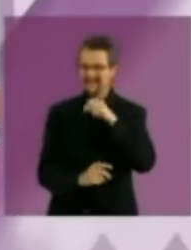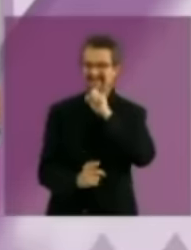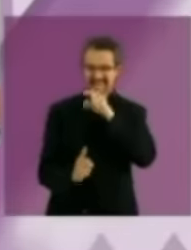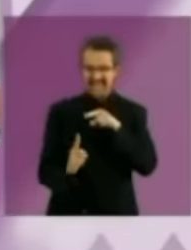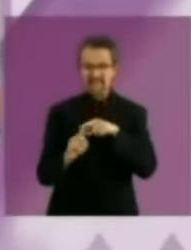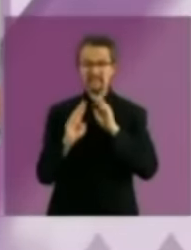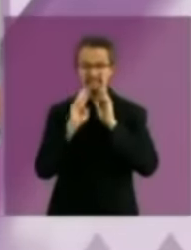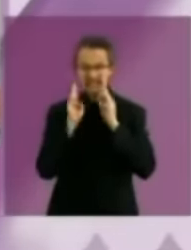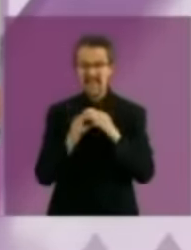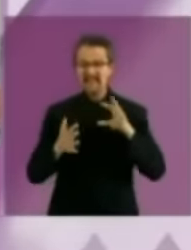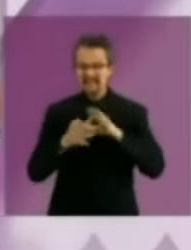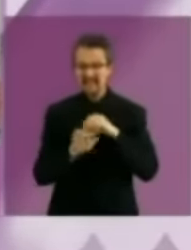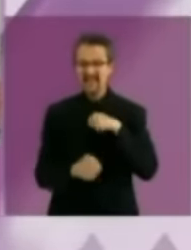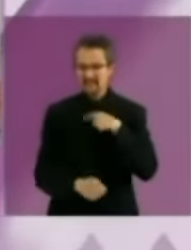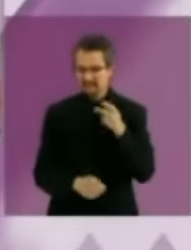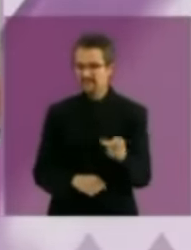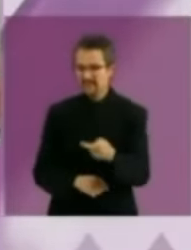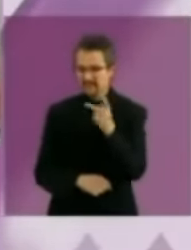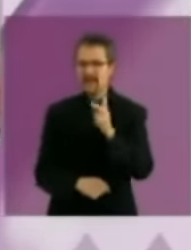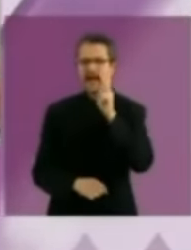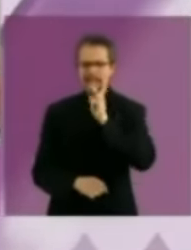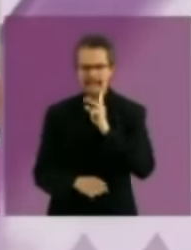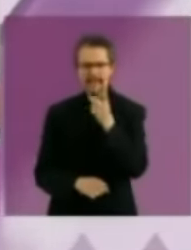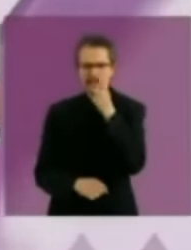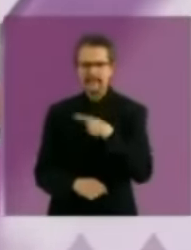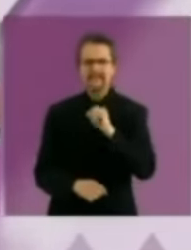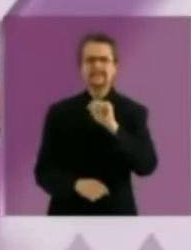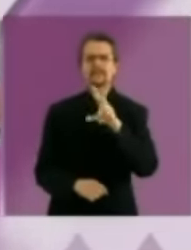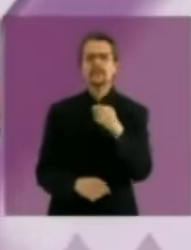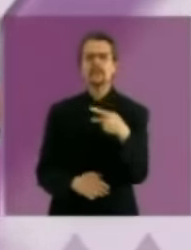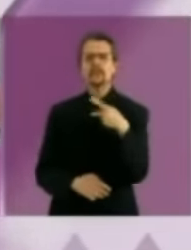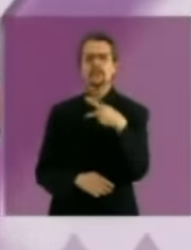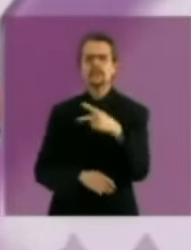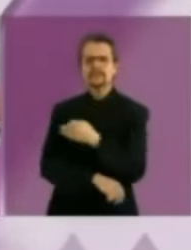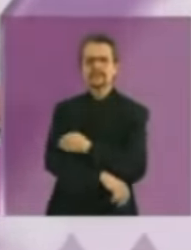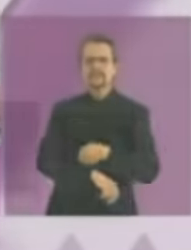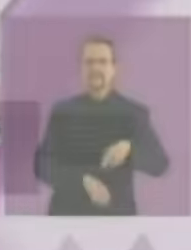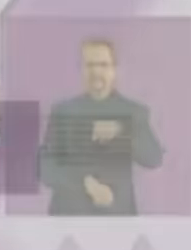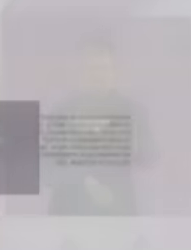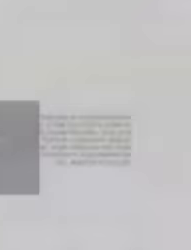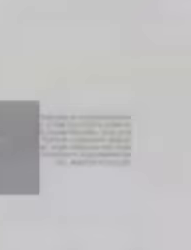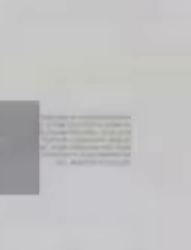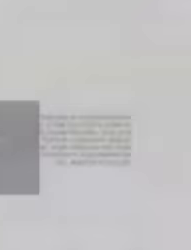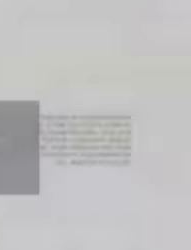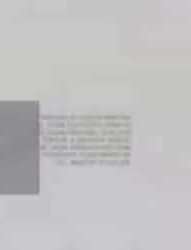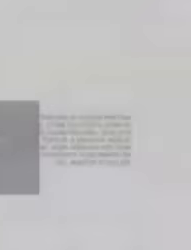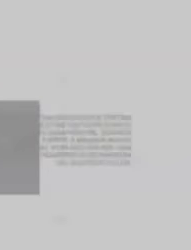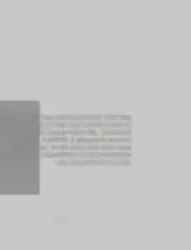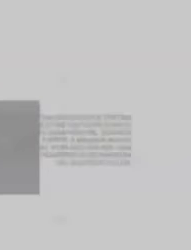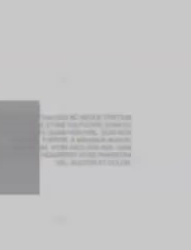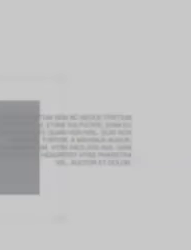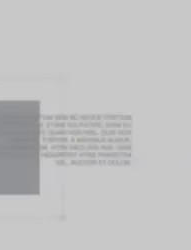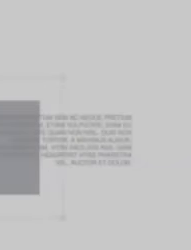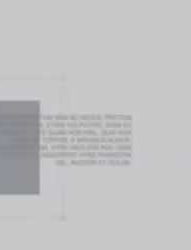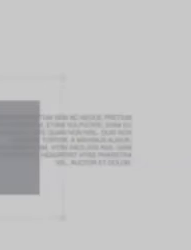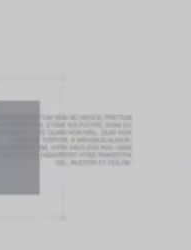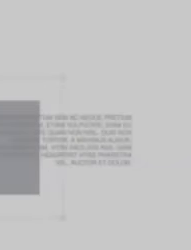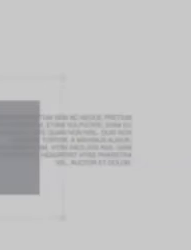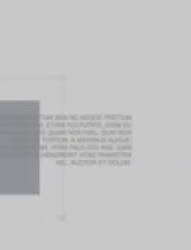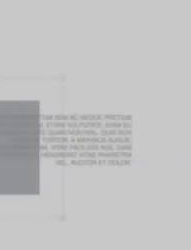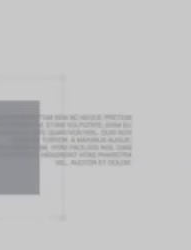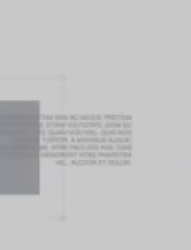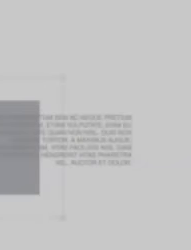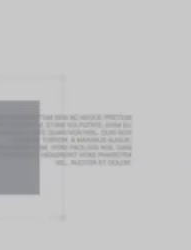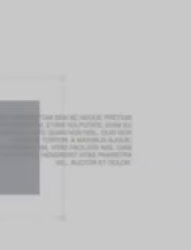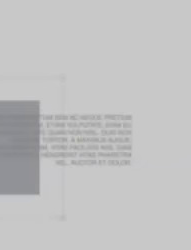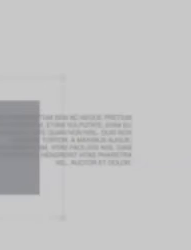El tema que yo quería poner con esta imagen del PRI que estábamos viendo, que como les decía, es la que están compartiendo a los medios de comunicación, es